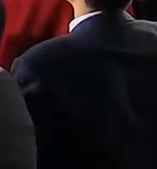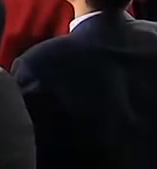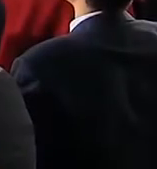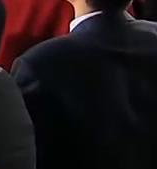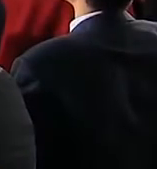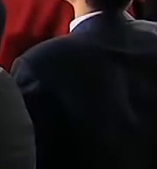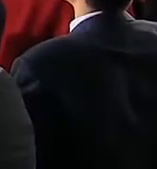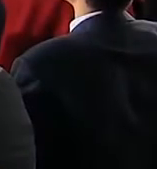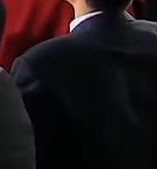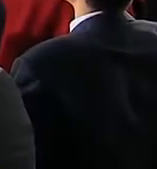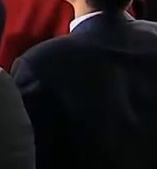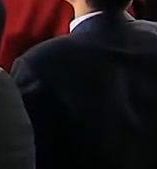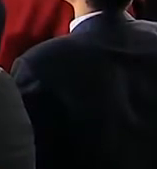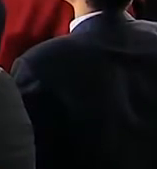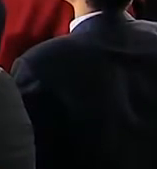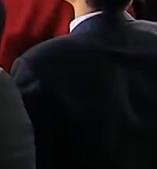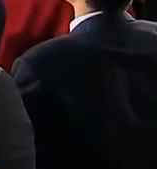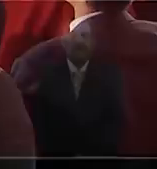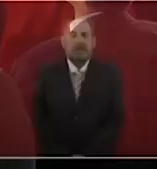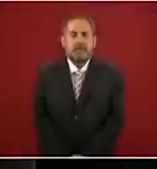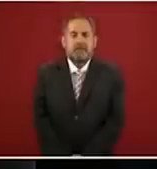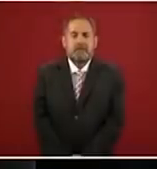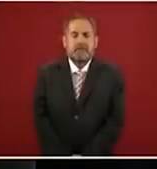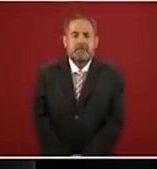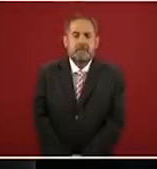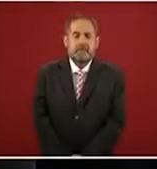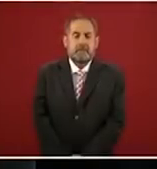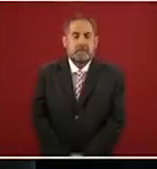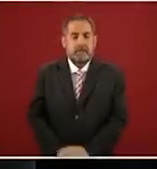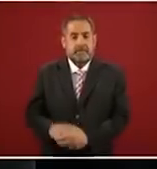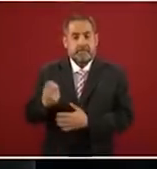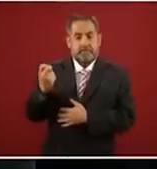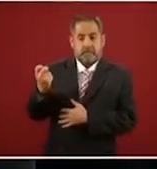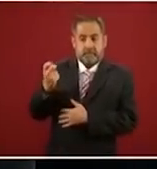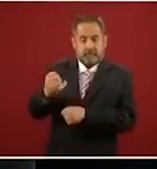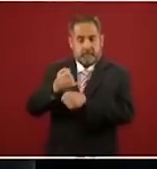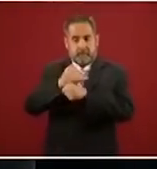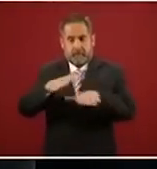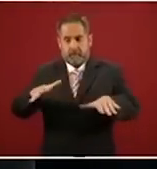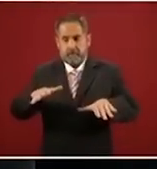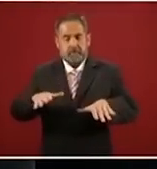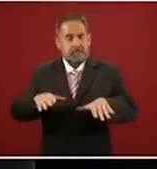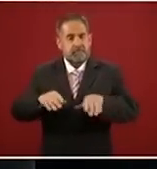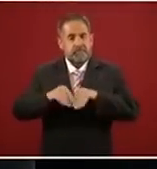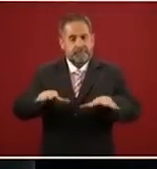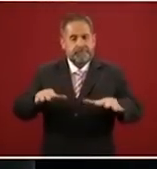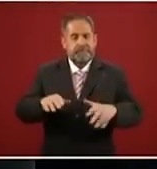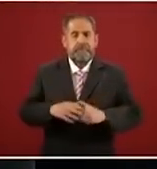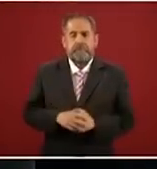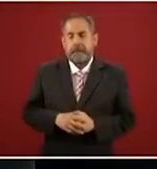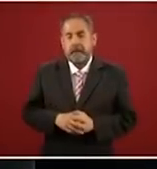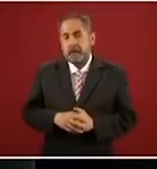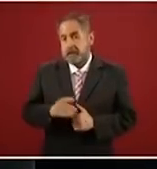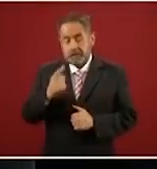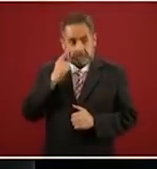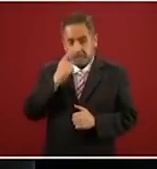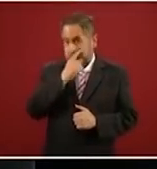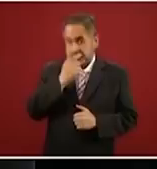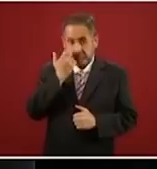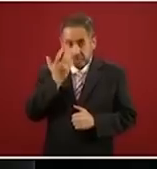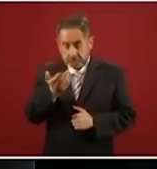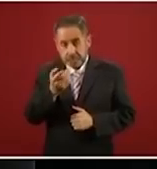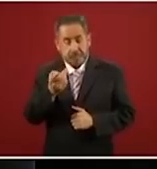gobierno de mexico bueno pues ese es el informe en general y si les parece